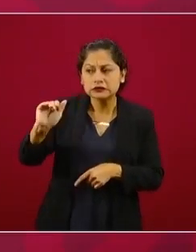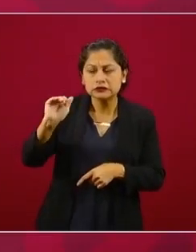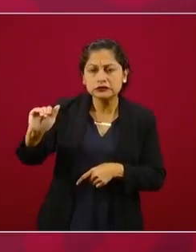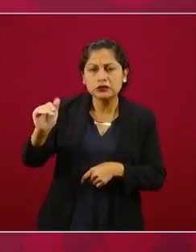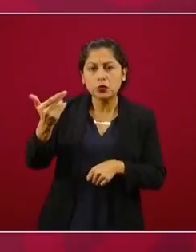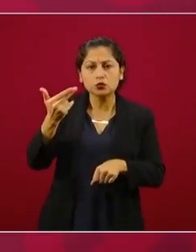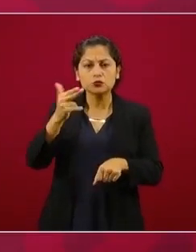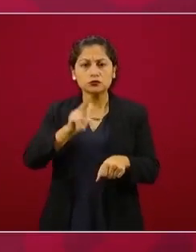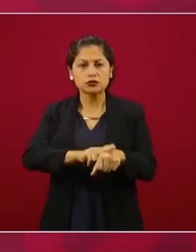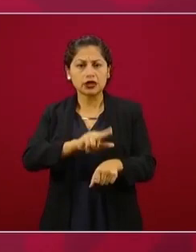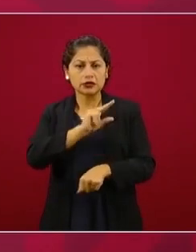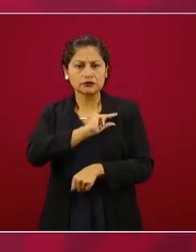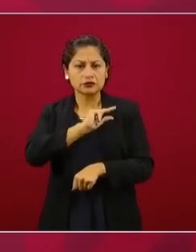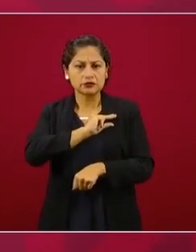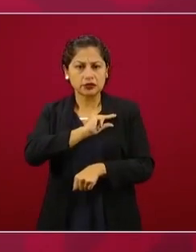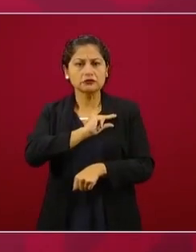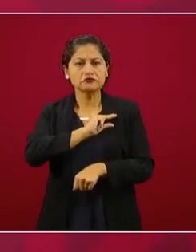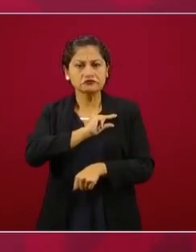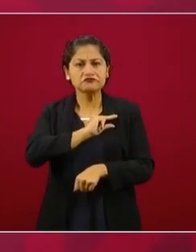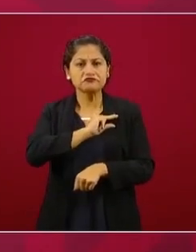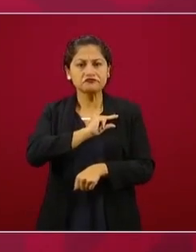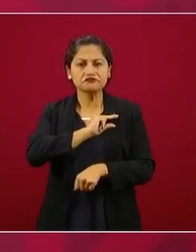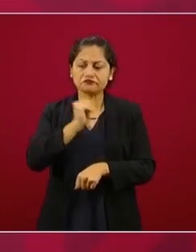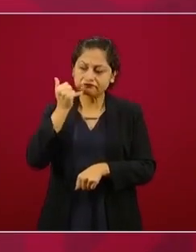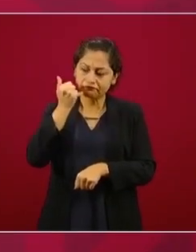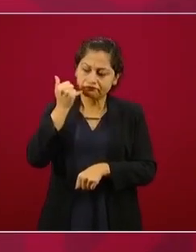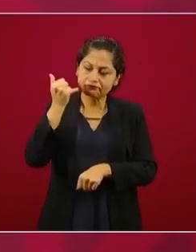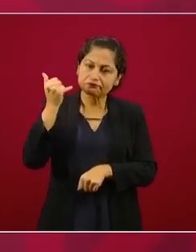privados y de inmediato